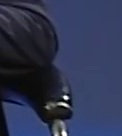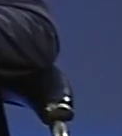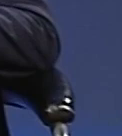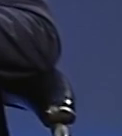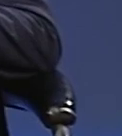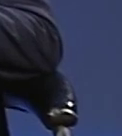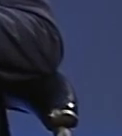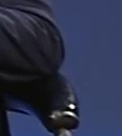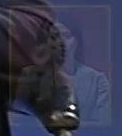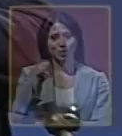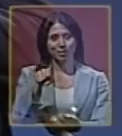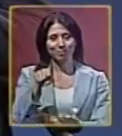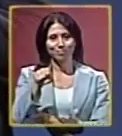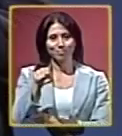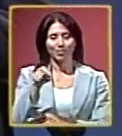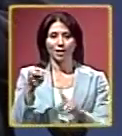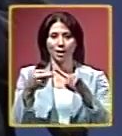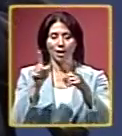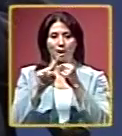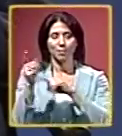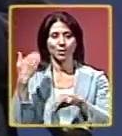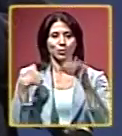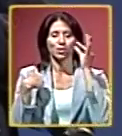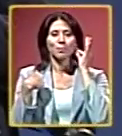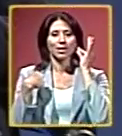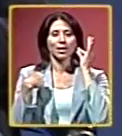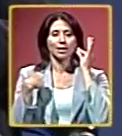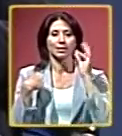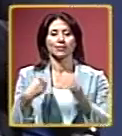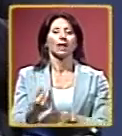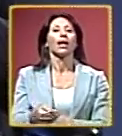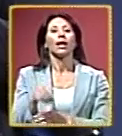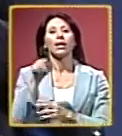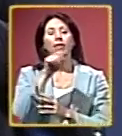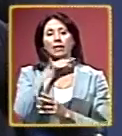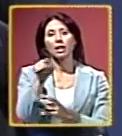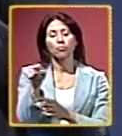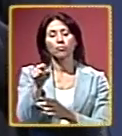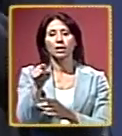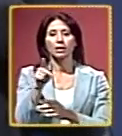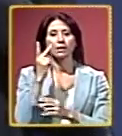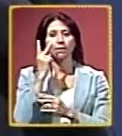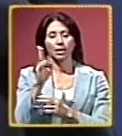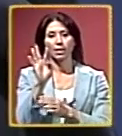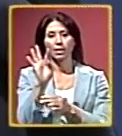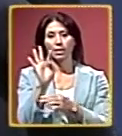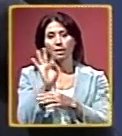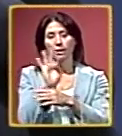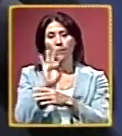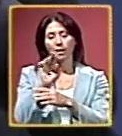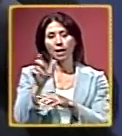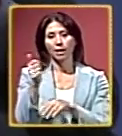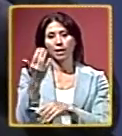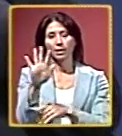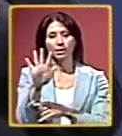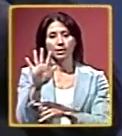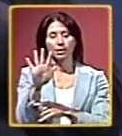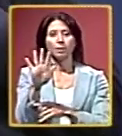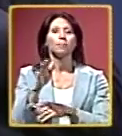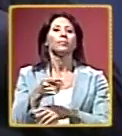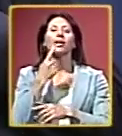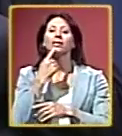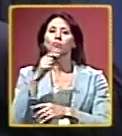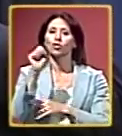decimos sí, amigas y amigos televidentes de su TV, Canal 15, desde la